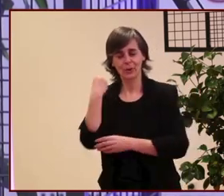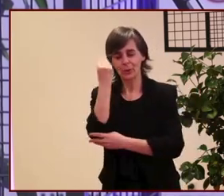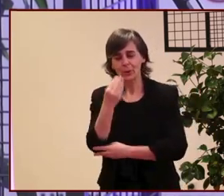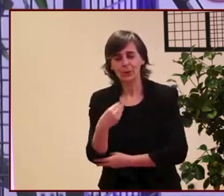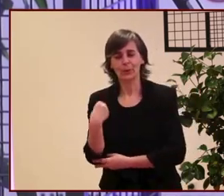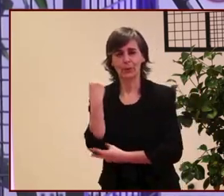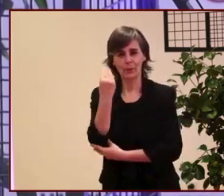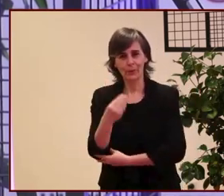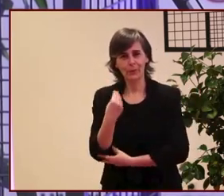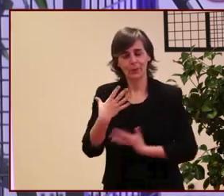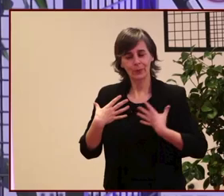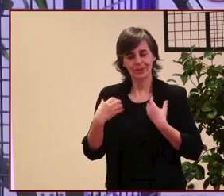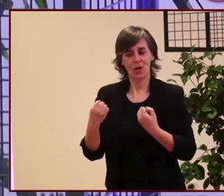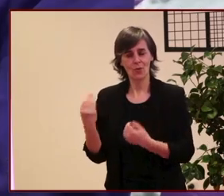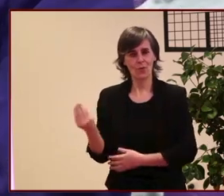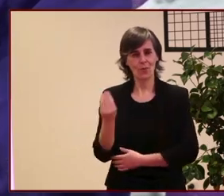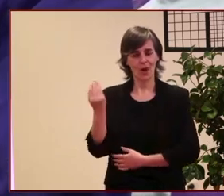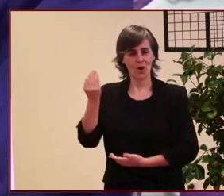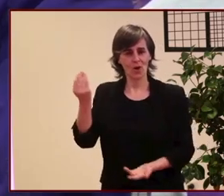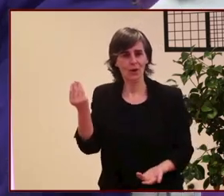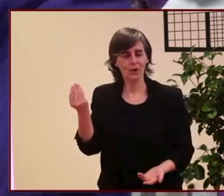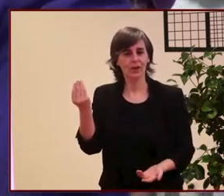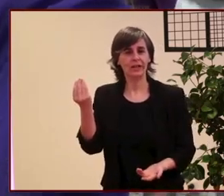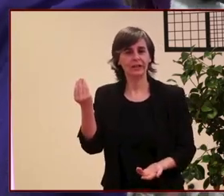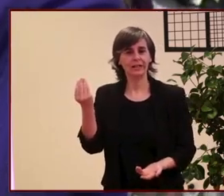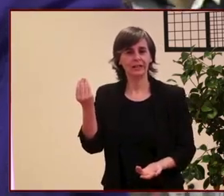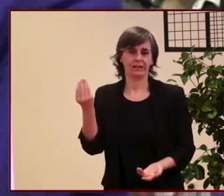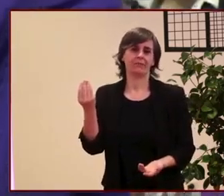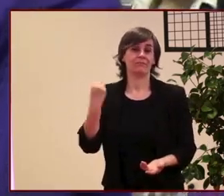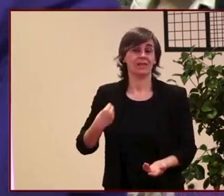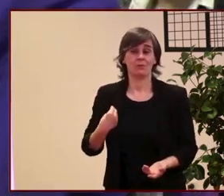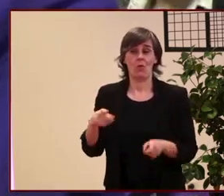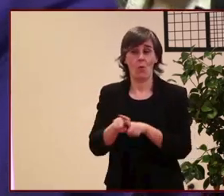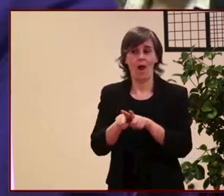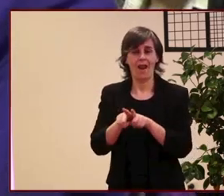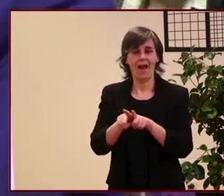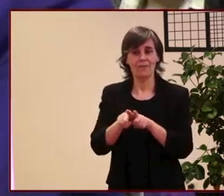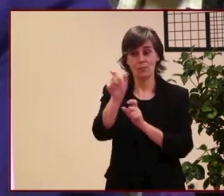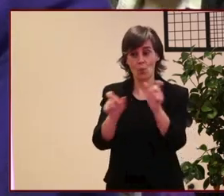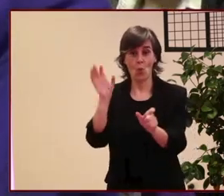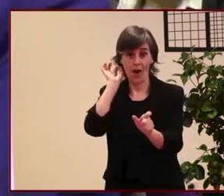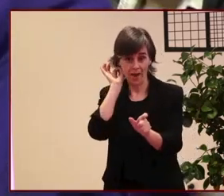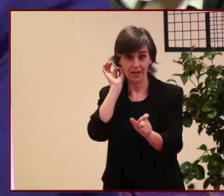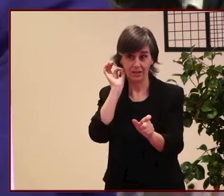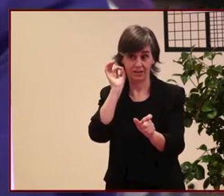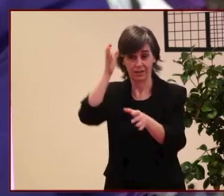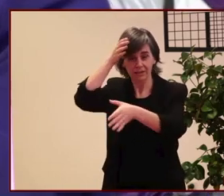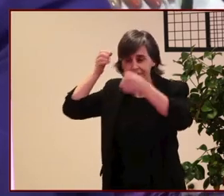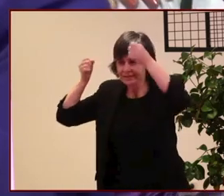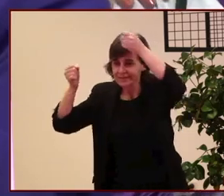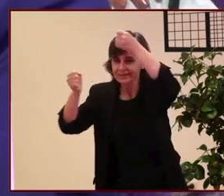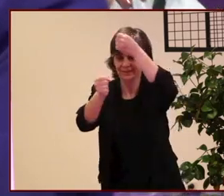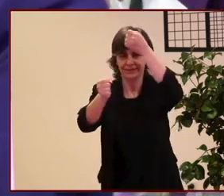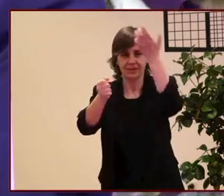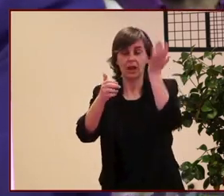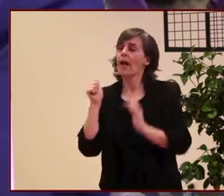lugar y se va reconociendo en las otras como digamos que no somos somos únicas